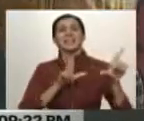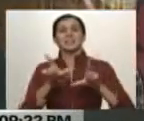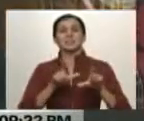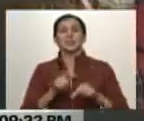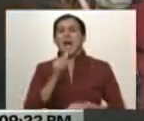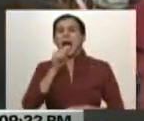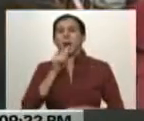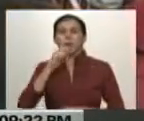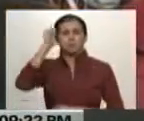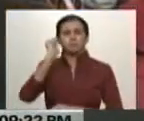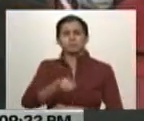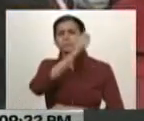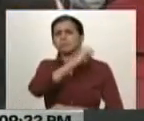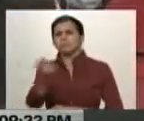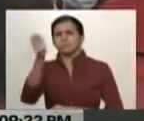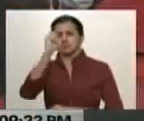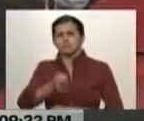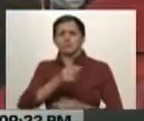reconfiguró